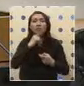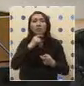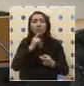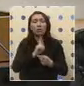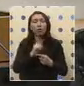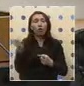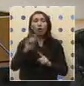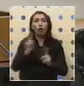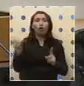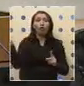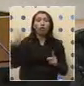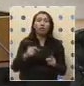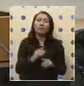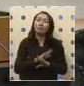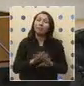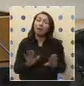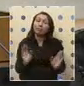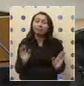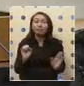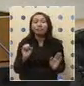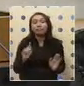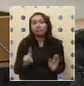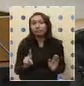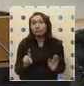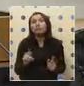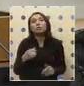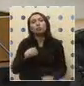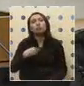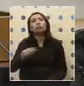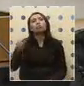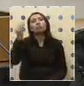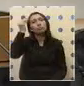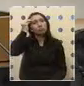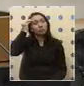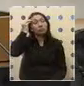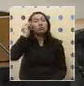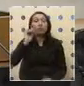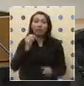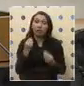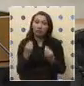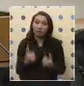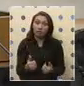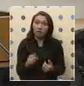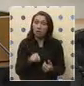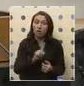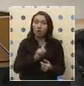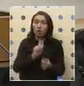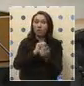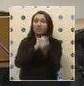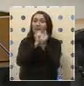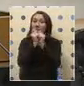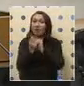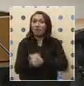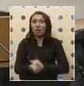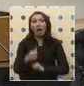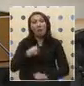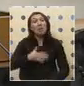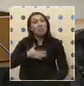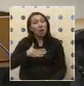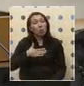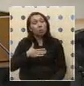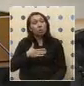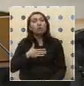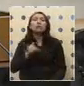mal. Pero ok, estoy consciente de que si bien esta es la reforma que me gustaría, mayoría